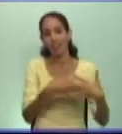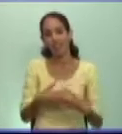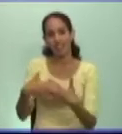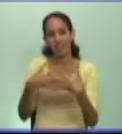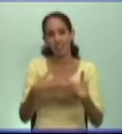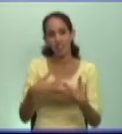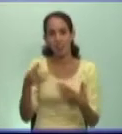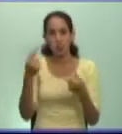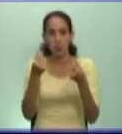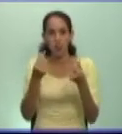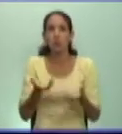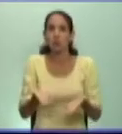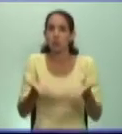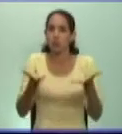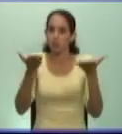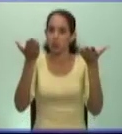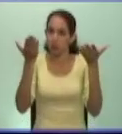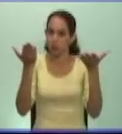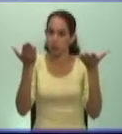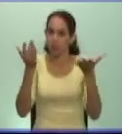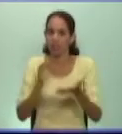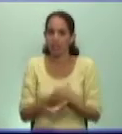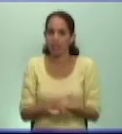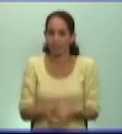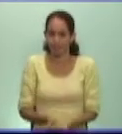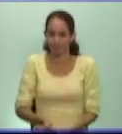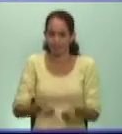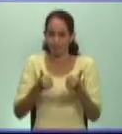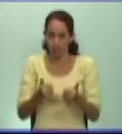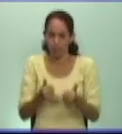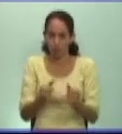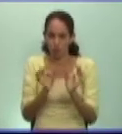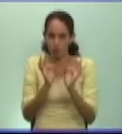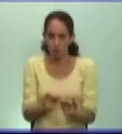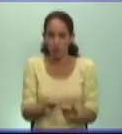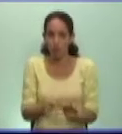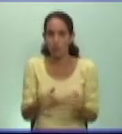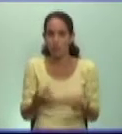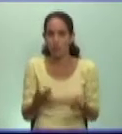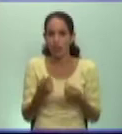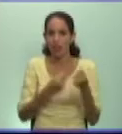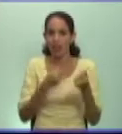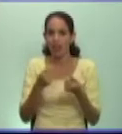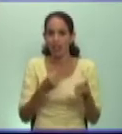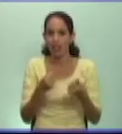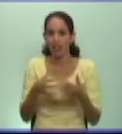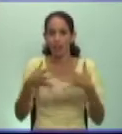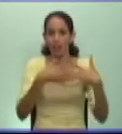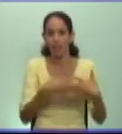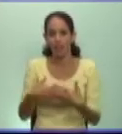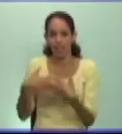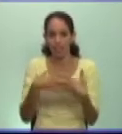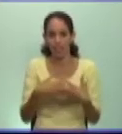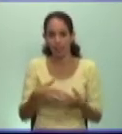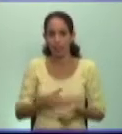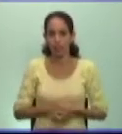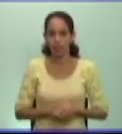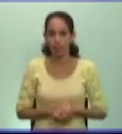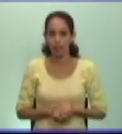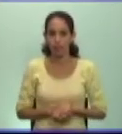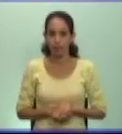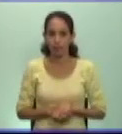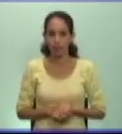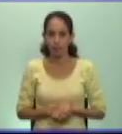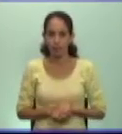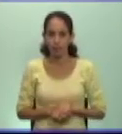económica, pero además consolidar la hegemonía norteamericana en la parte sur y sobre todo lo que significó en aquel